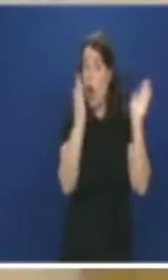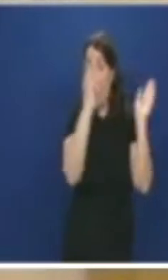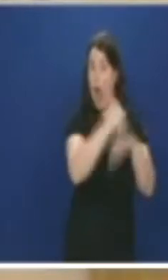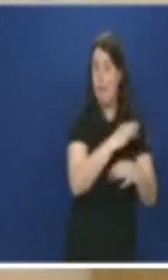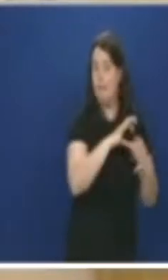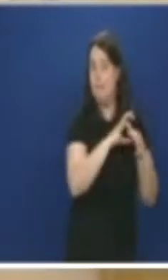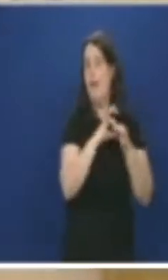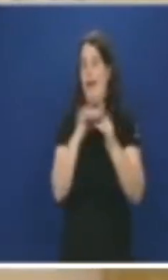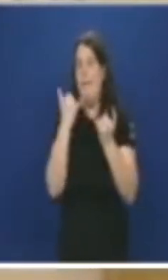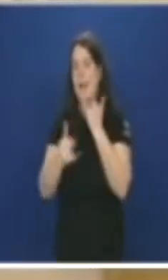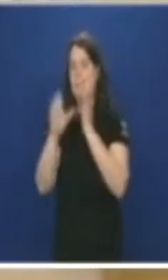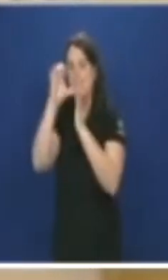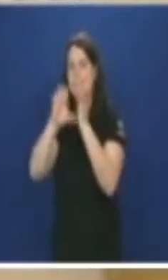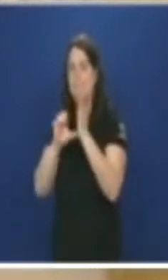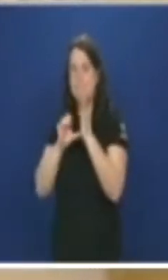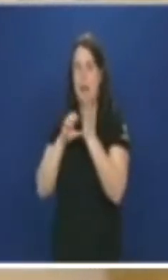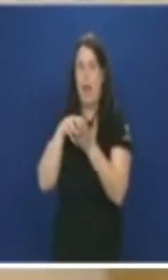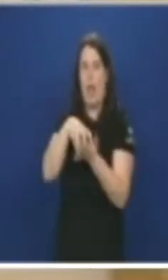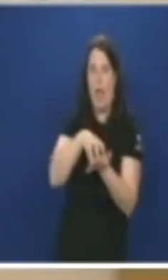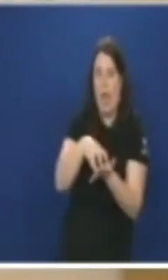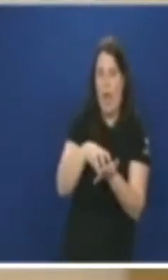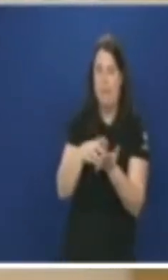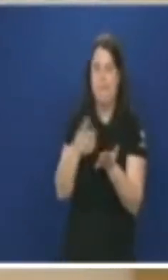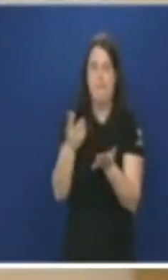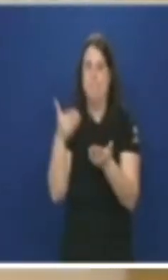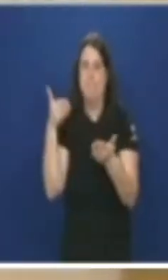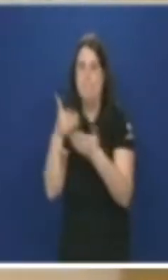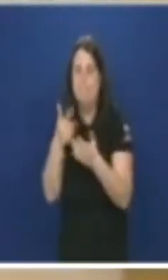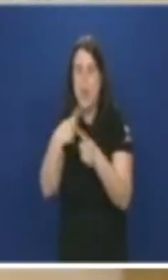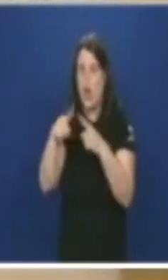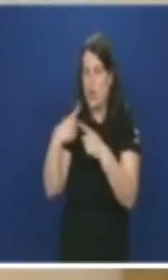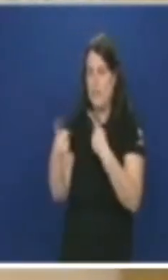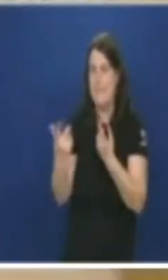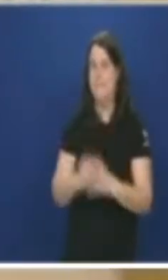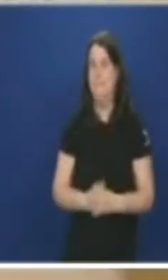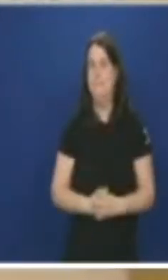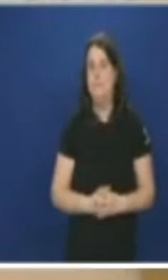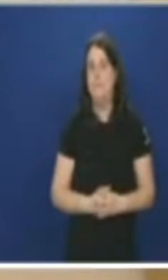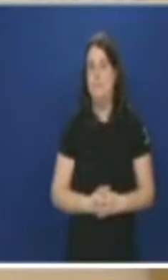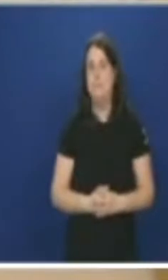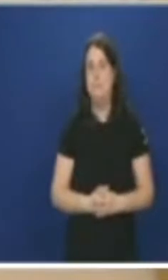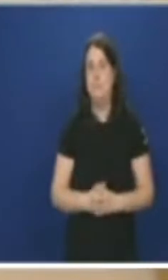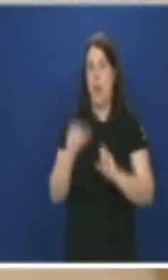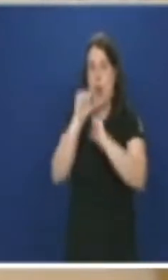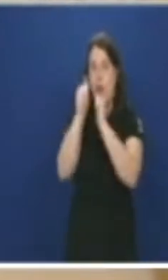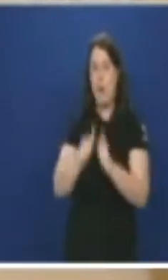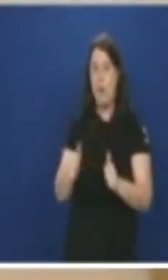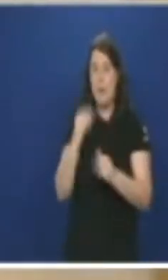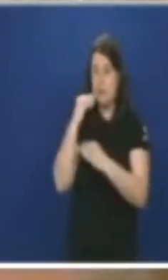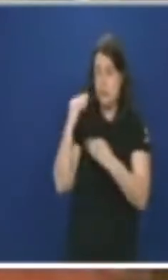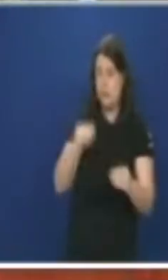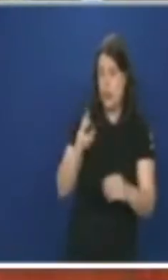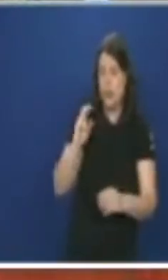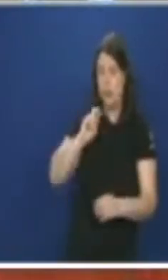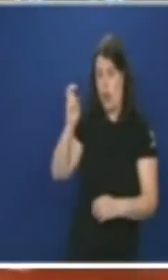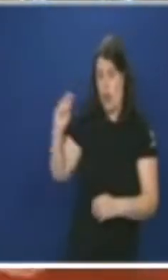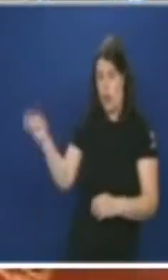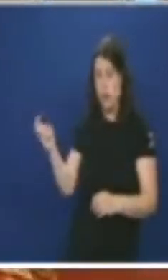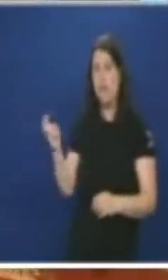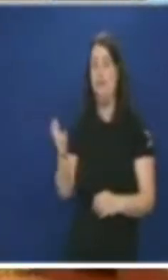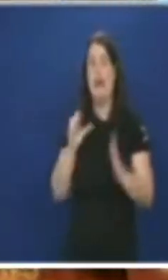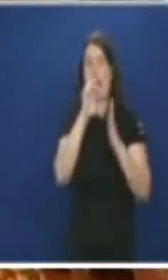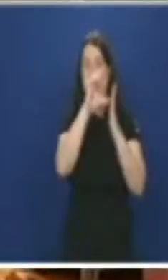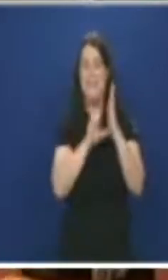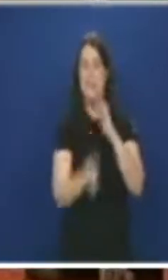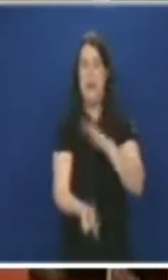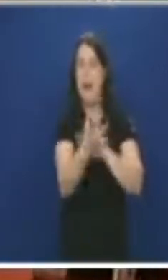de vicisitudes imprevisibles. A diferencia de outros modelos históricos, non nacen os estatutos